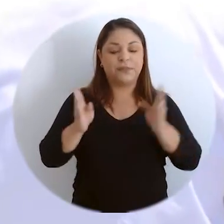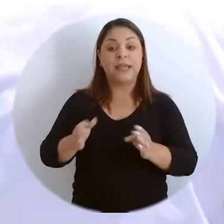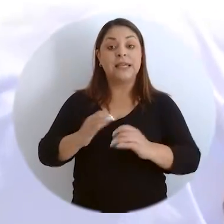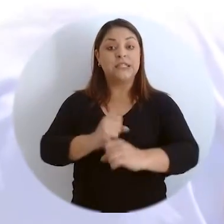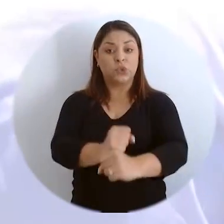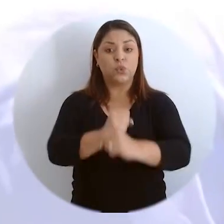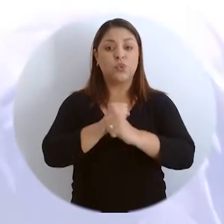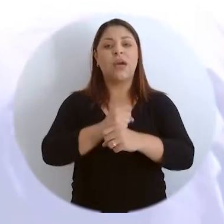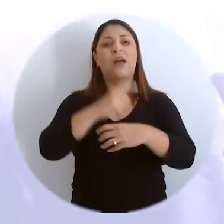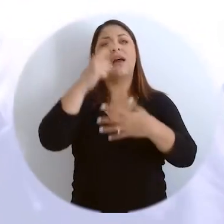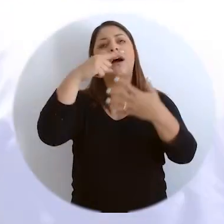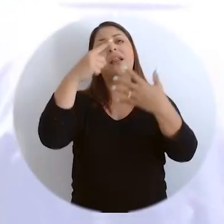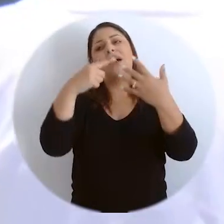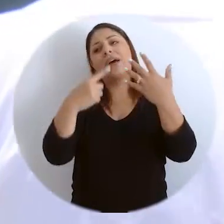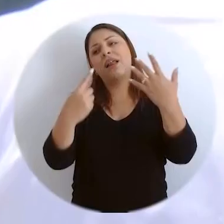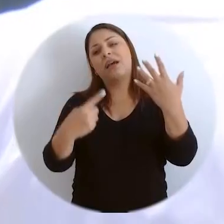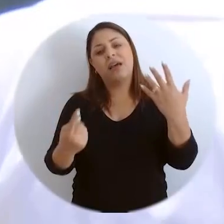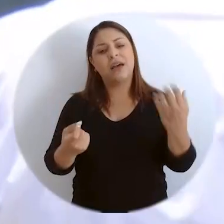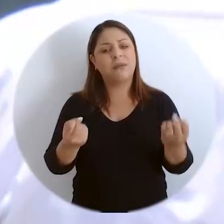de contradicciones,